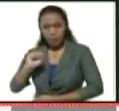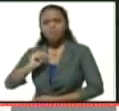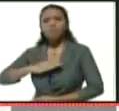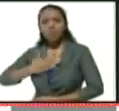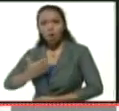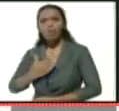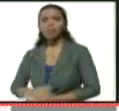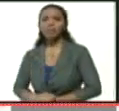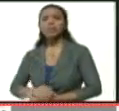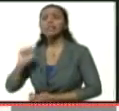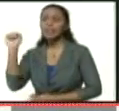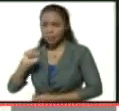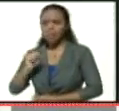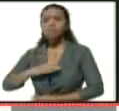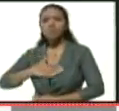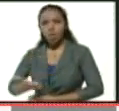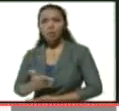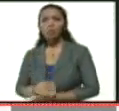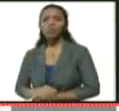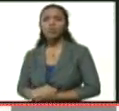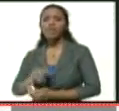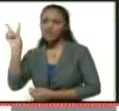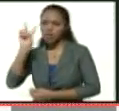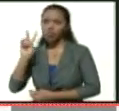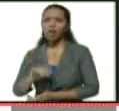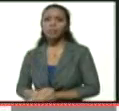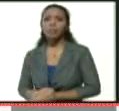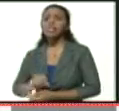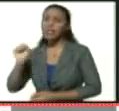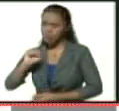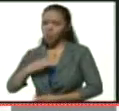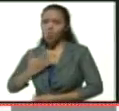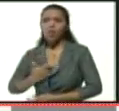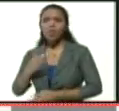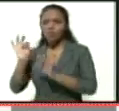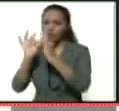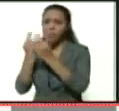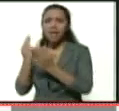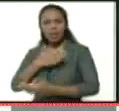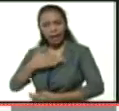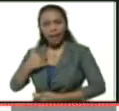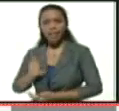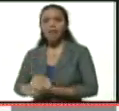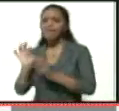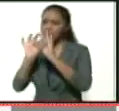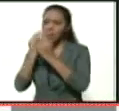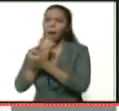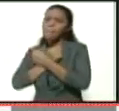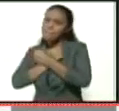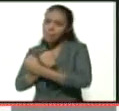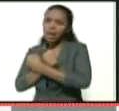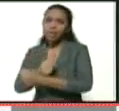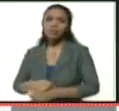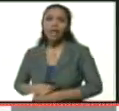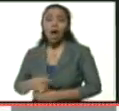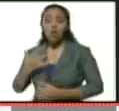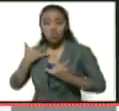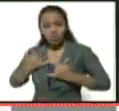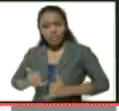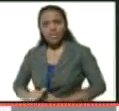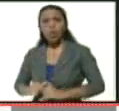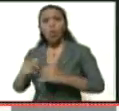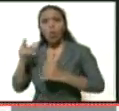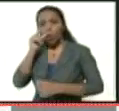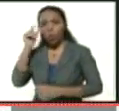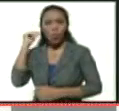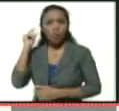puede, sí podemos, Venezuela, sí podemos, familia querida, familia amada, por nuestros hijos, por nuestras